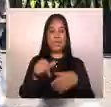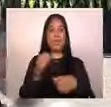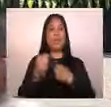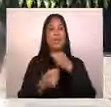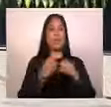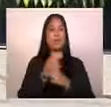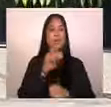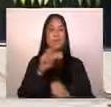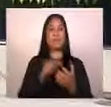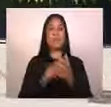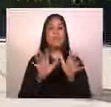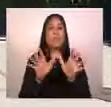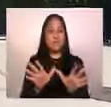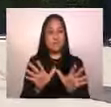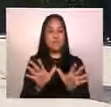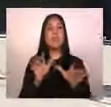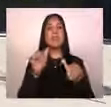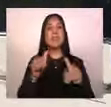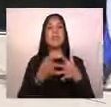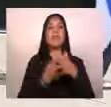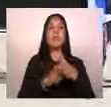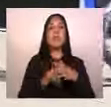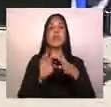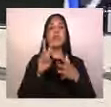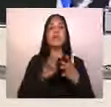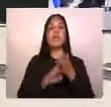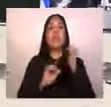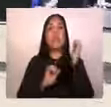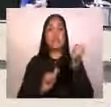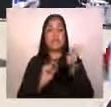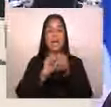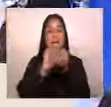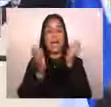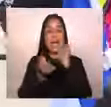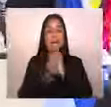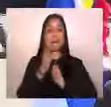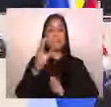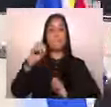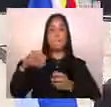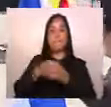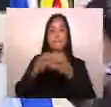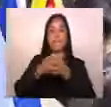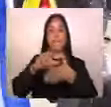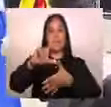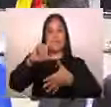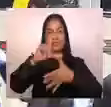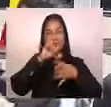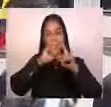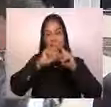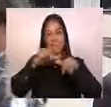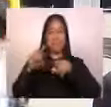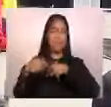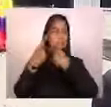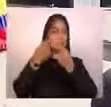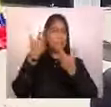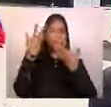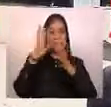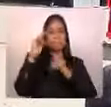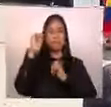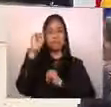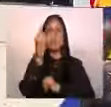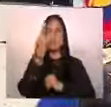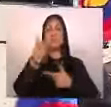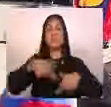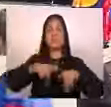tradicional en el año 2010. En 2015 se transforma a banda latina. En sus más recientes logros ganaron el